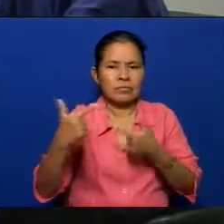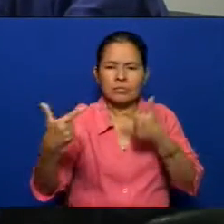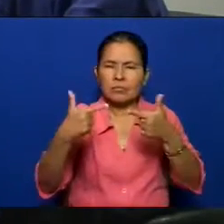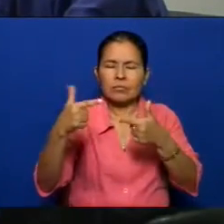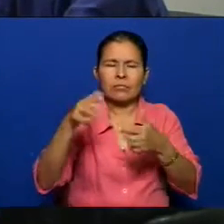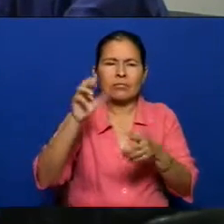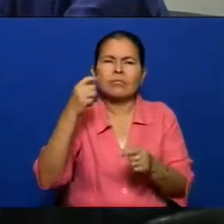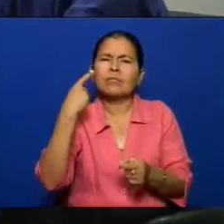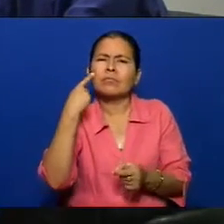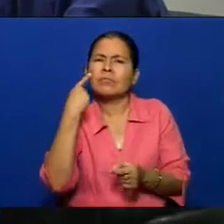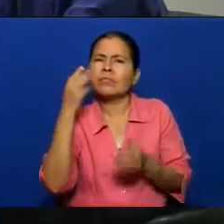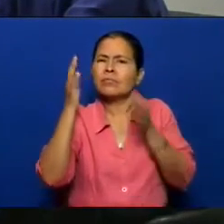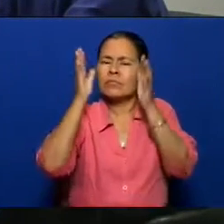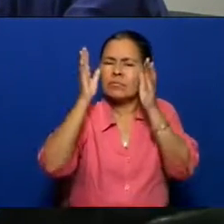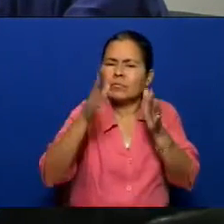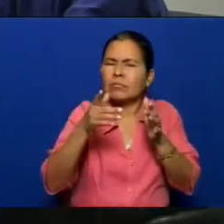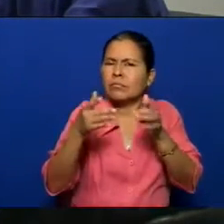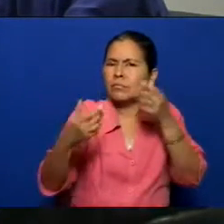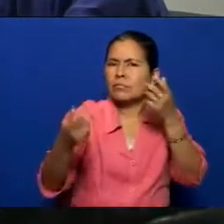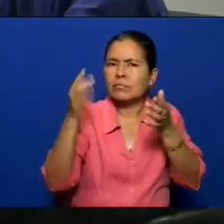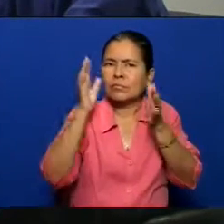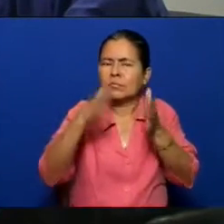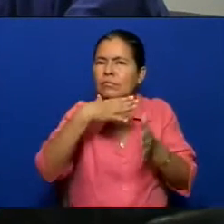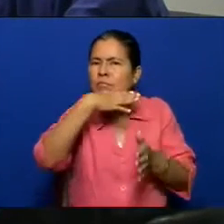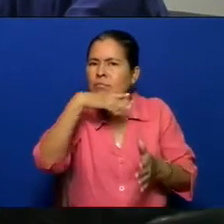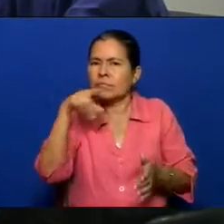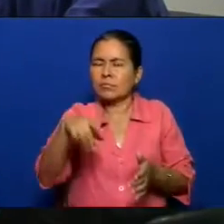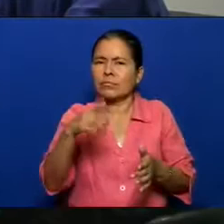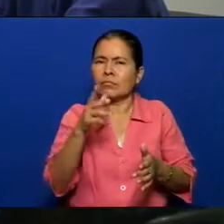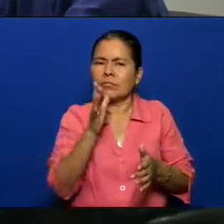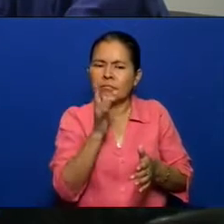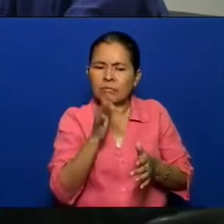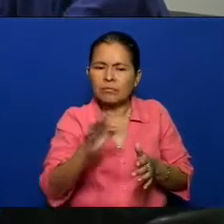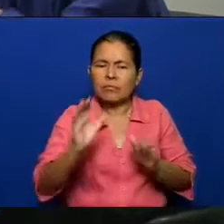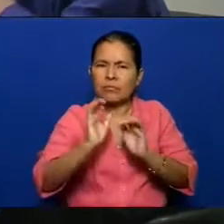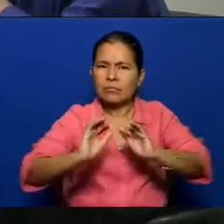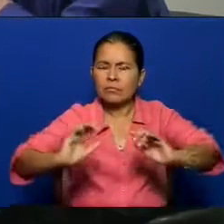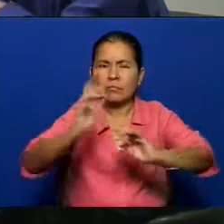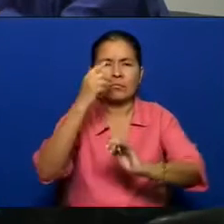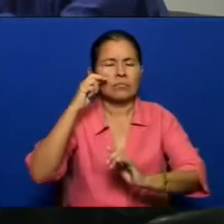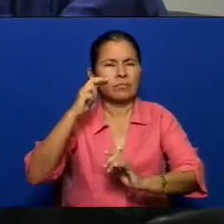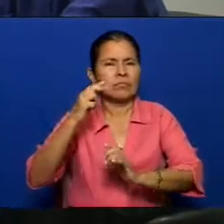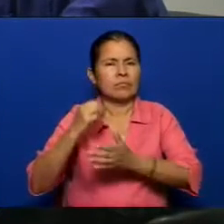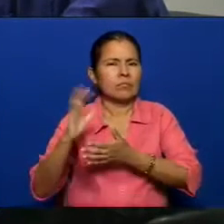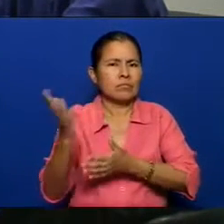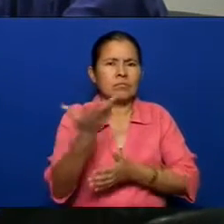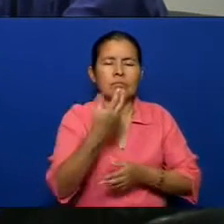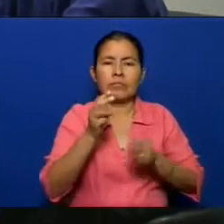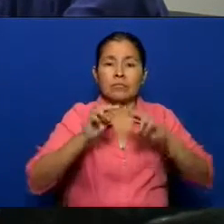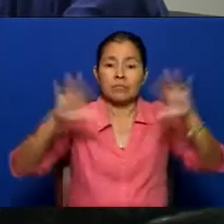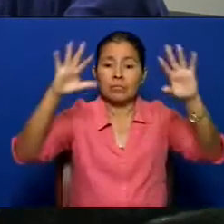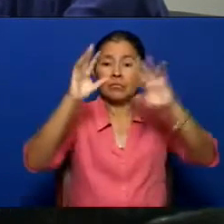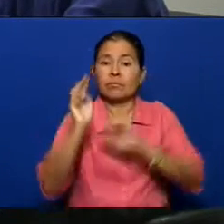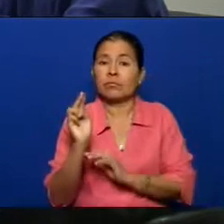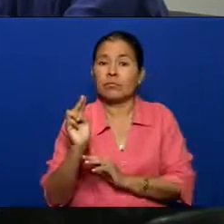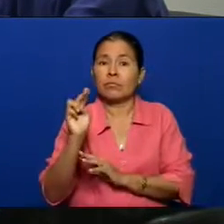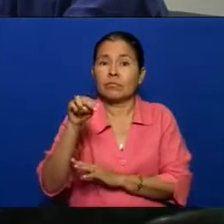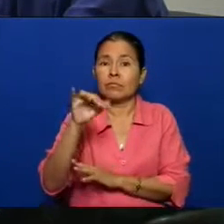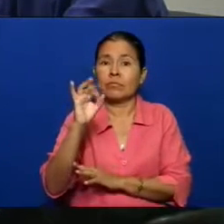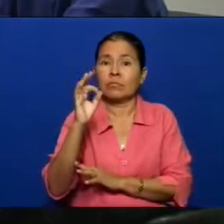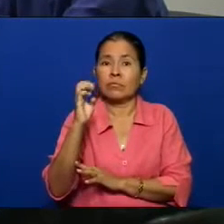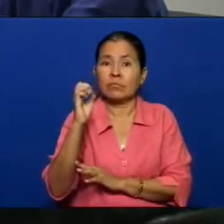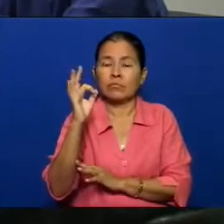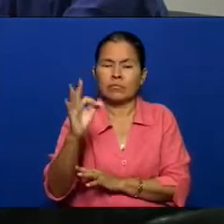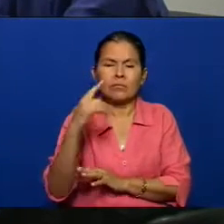principales afectados son los niños y las niñas. Hemos visto a UNICEF en todas las latitudes trabajando por el acceso al